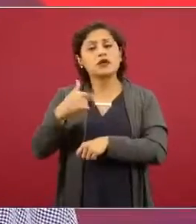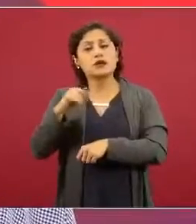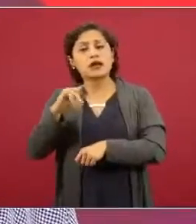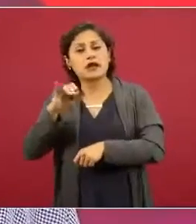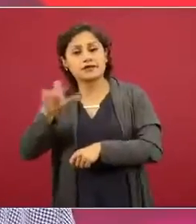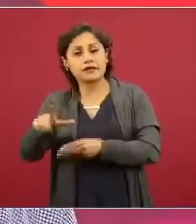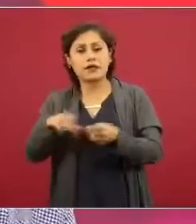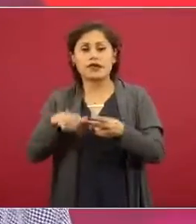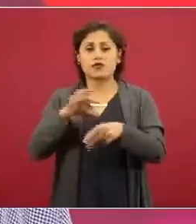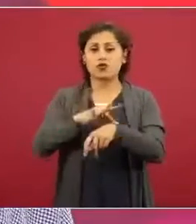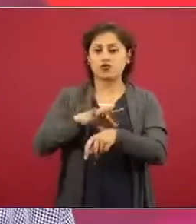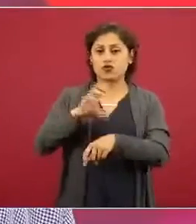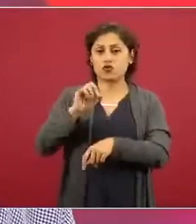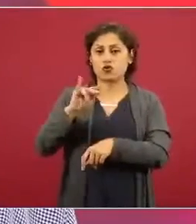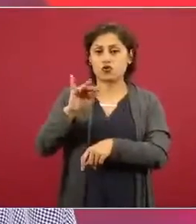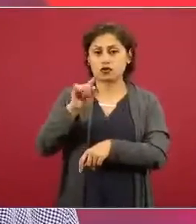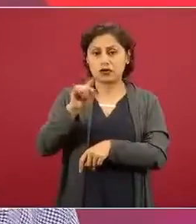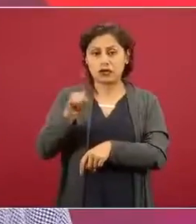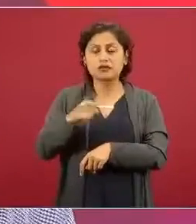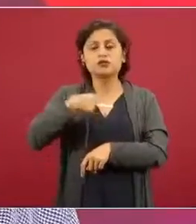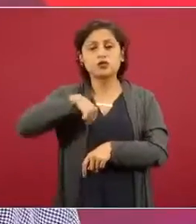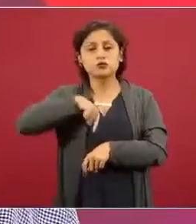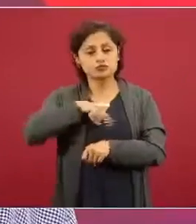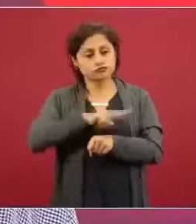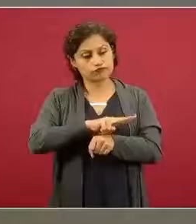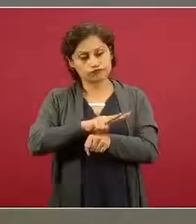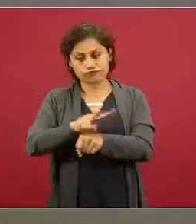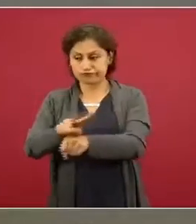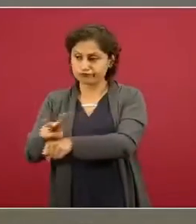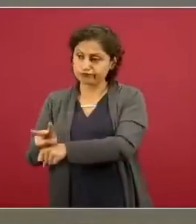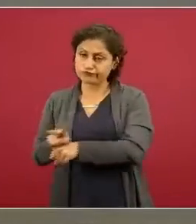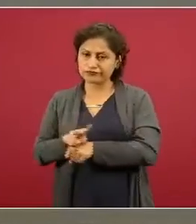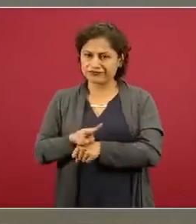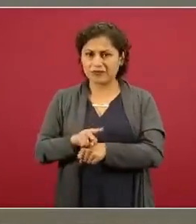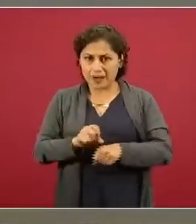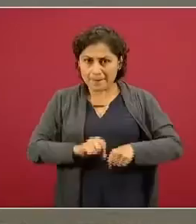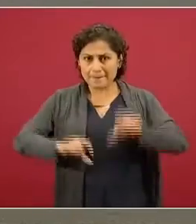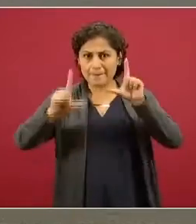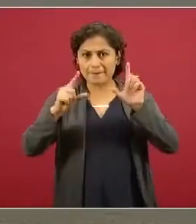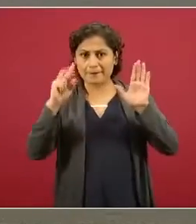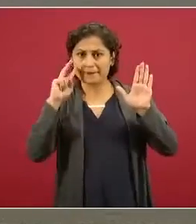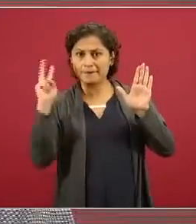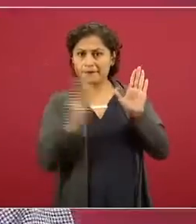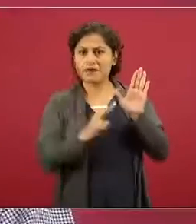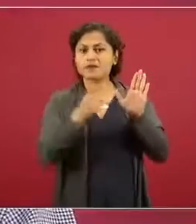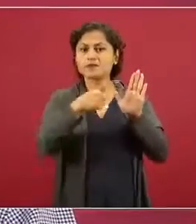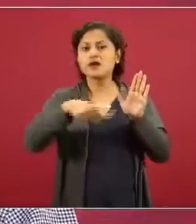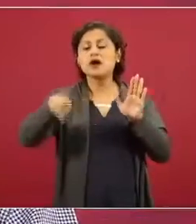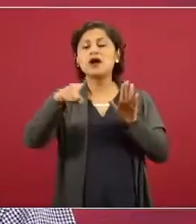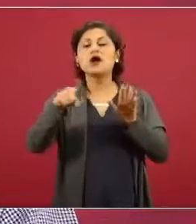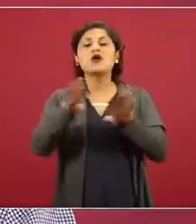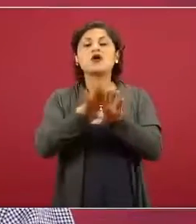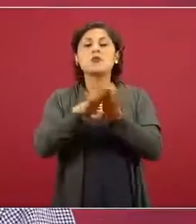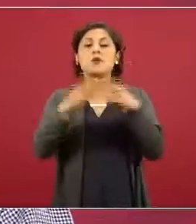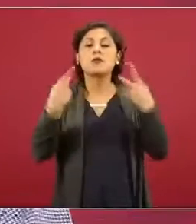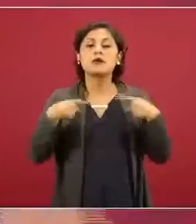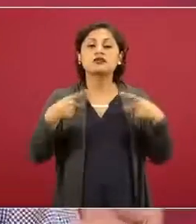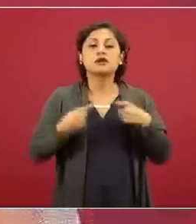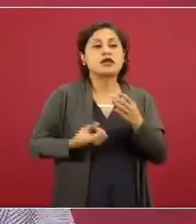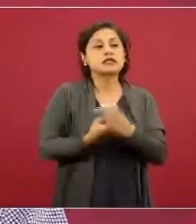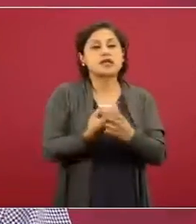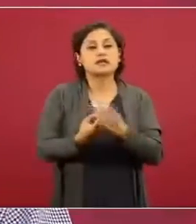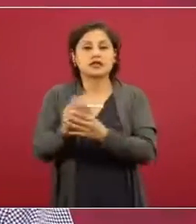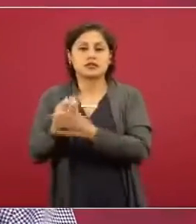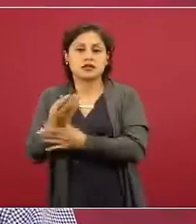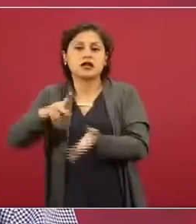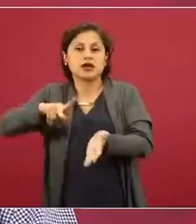las gráficas, que nosotros tenemos un monitoreo de movilidad, de la movilidad, de cómo va esa movilidad, y volver a tener el mensaje hacia la población